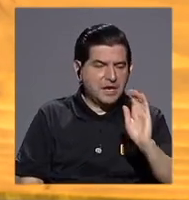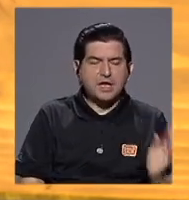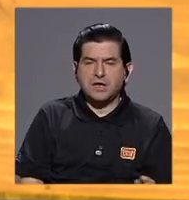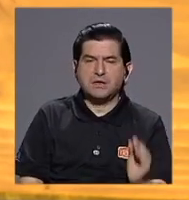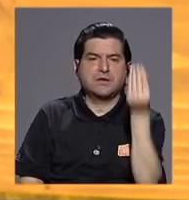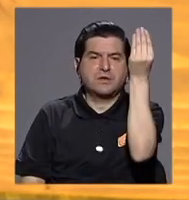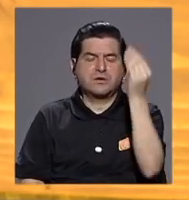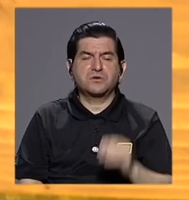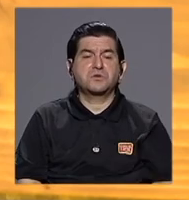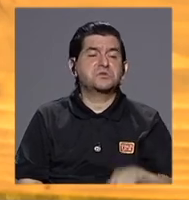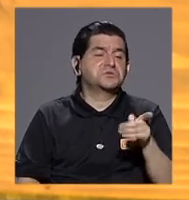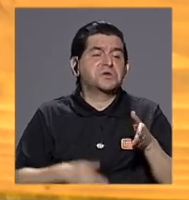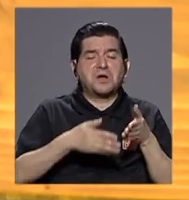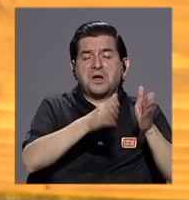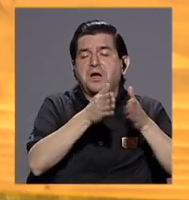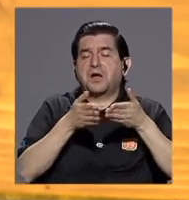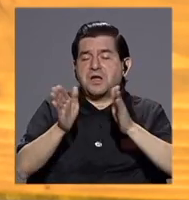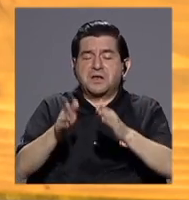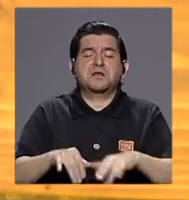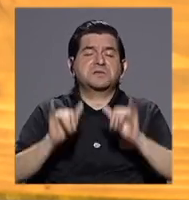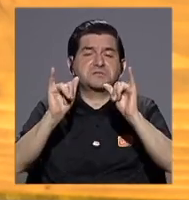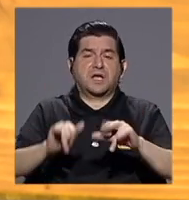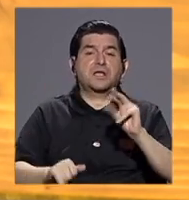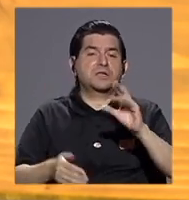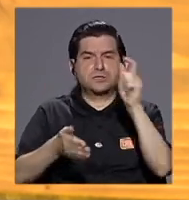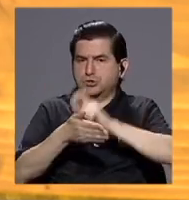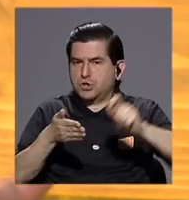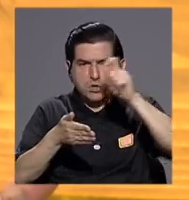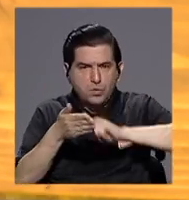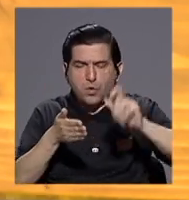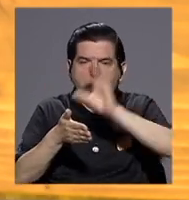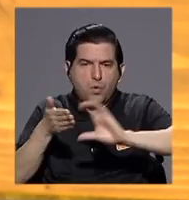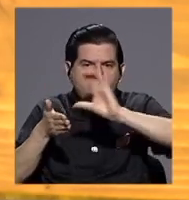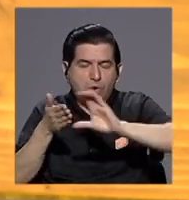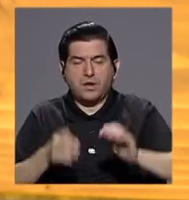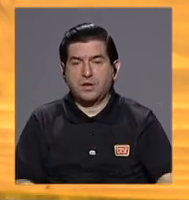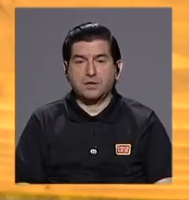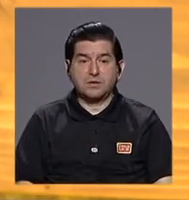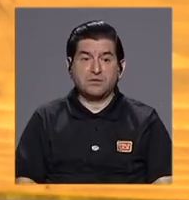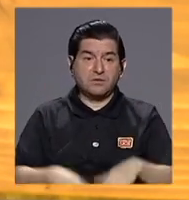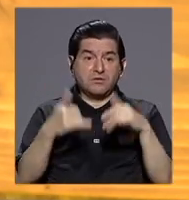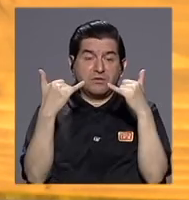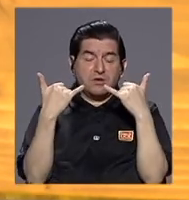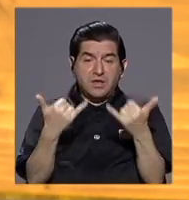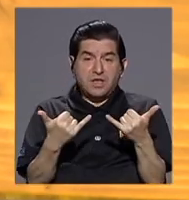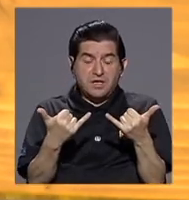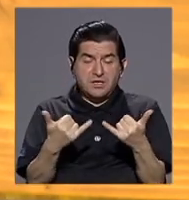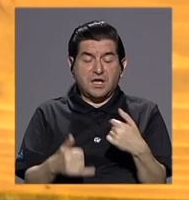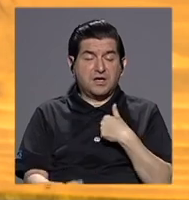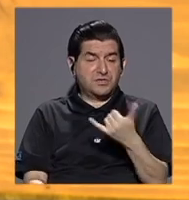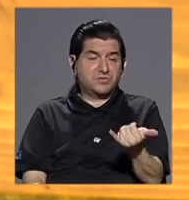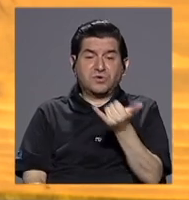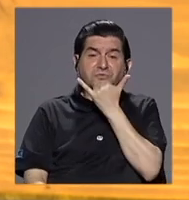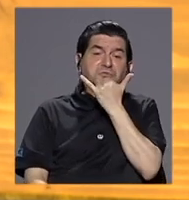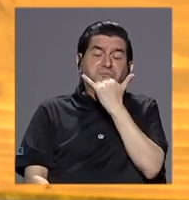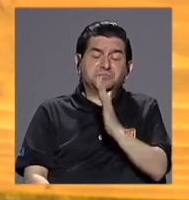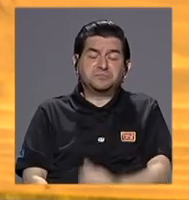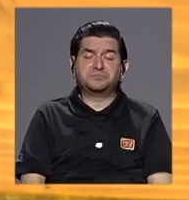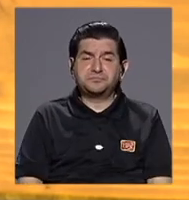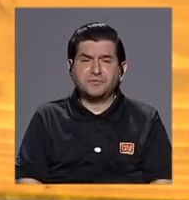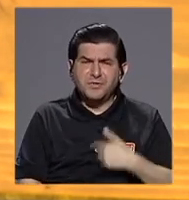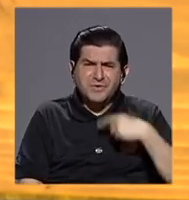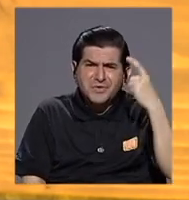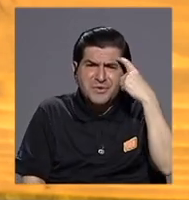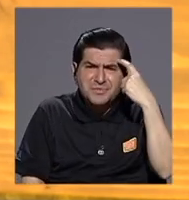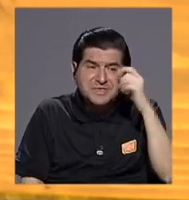muchachos anden en la calle en lugar de estar en la escuela. Y bueno, ya llevamos, fallé totalmente. ¿Por qué? Porque yo